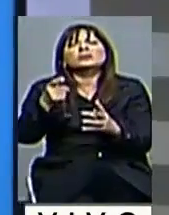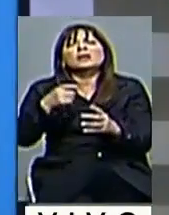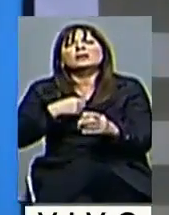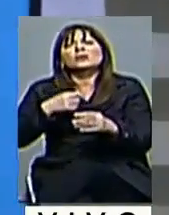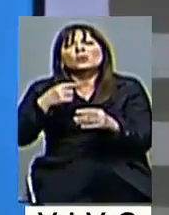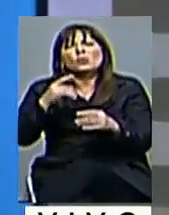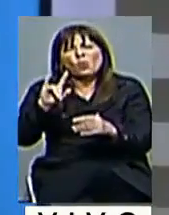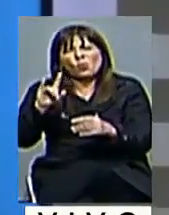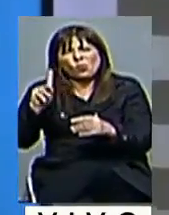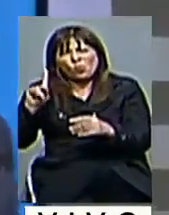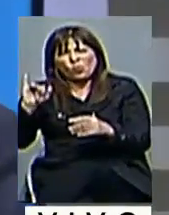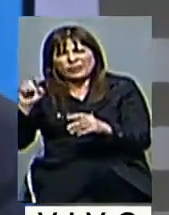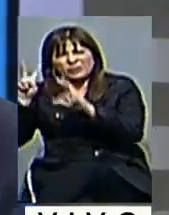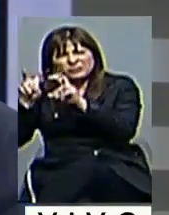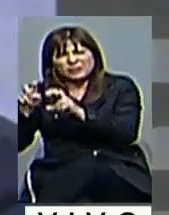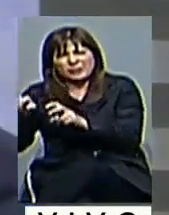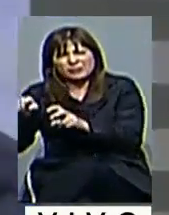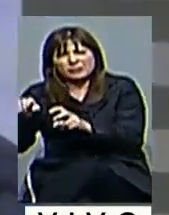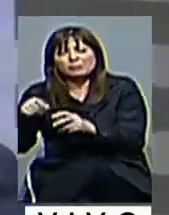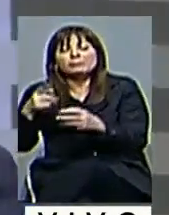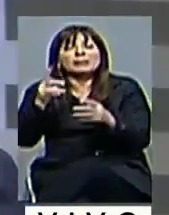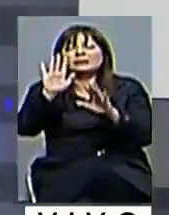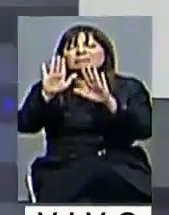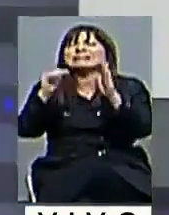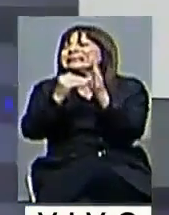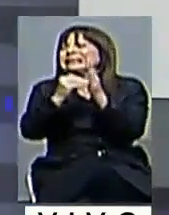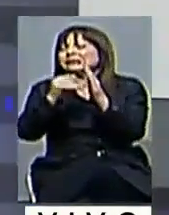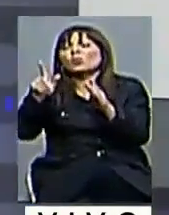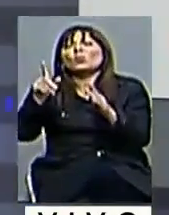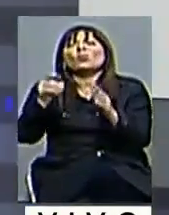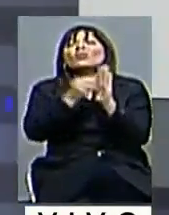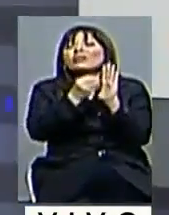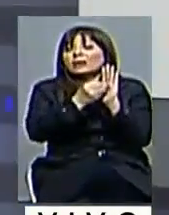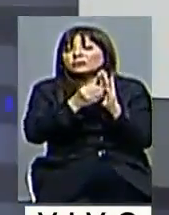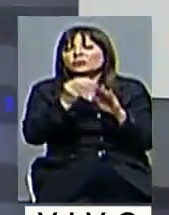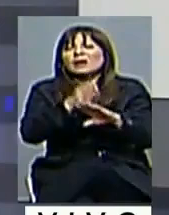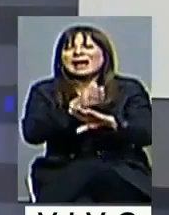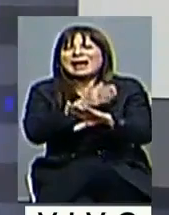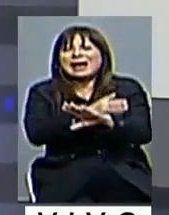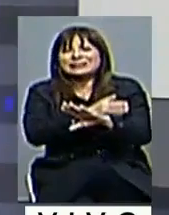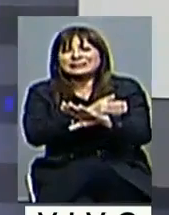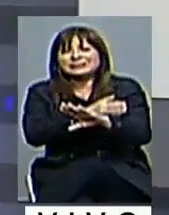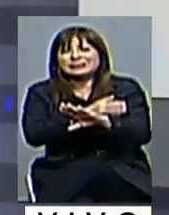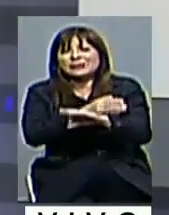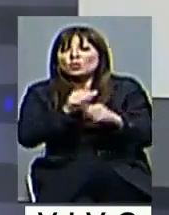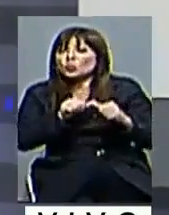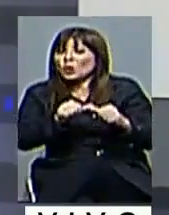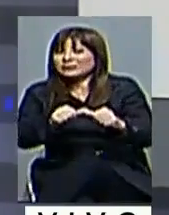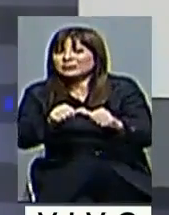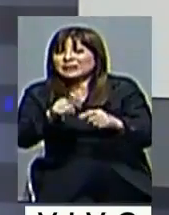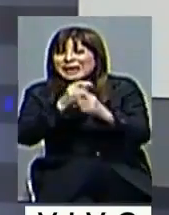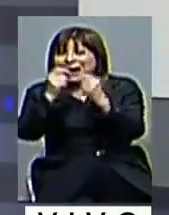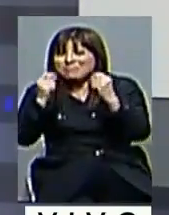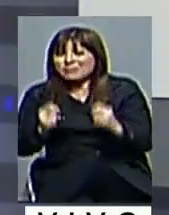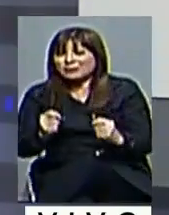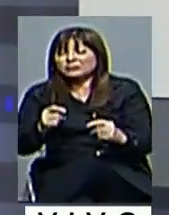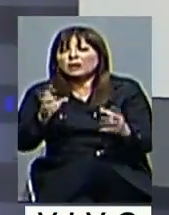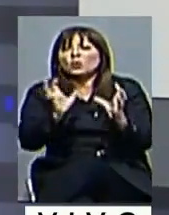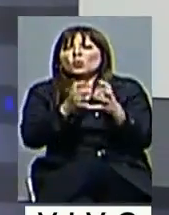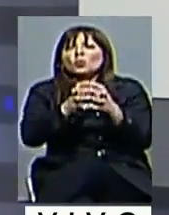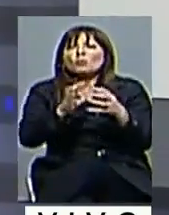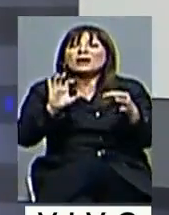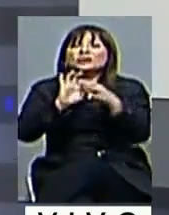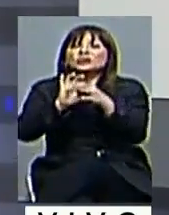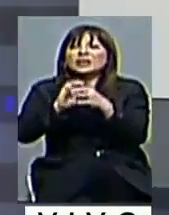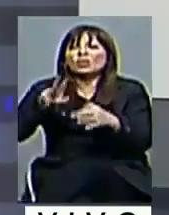el caso de la UDI. ¿Ah? Una cosa, un dato nomás, que es que antes de que, o sea, durante la campaña, hay un grupo asociado a